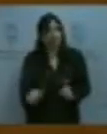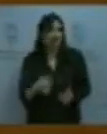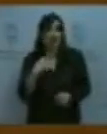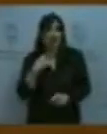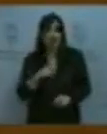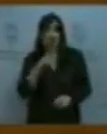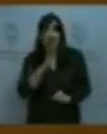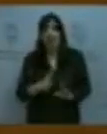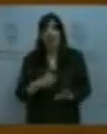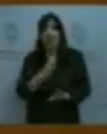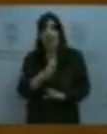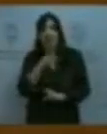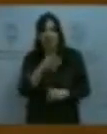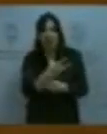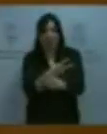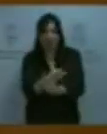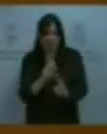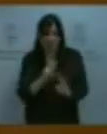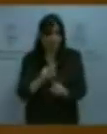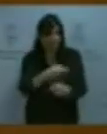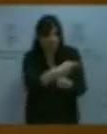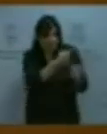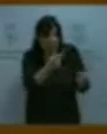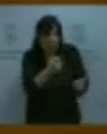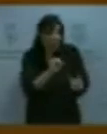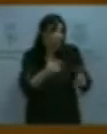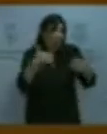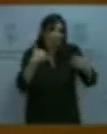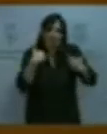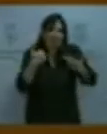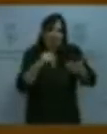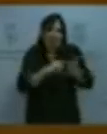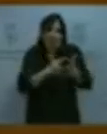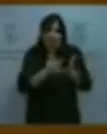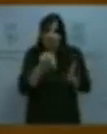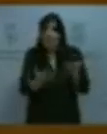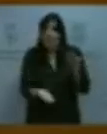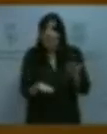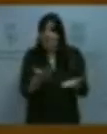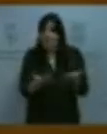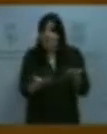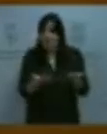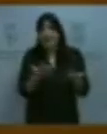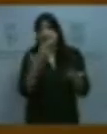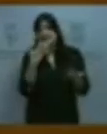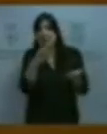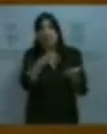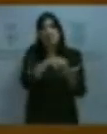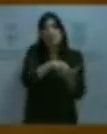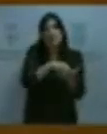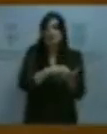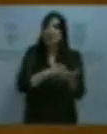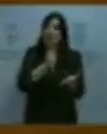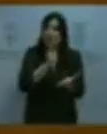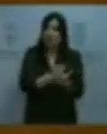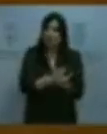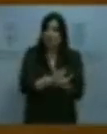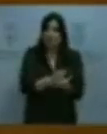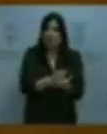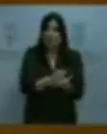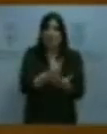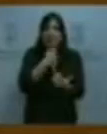o los responsables técnicos que tienen que valorarlo, pues en caso de duda, una vez más, son los perjudicados. Porque no hay un